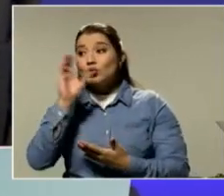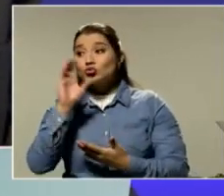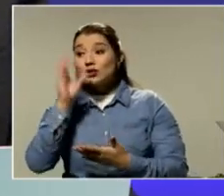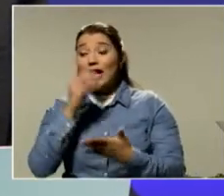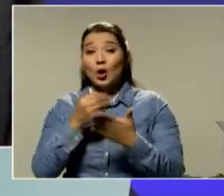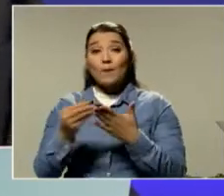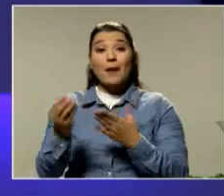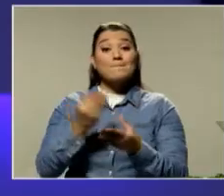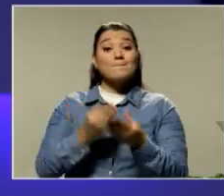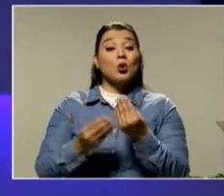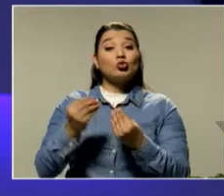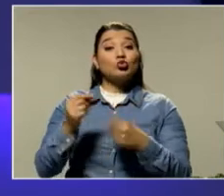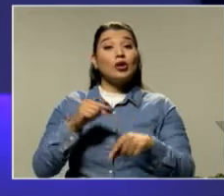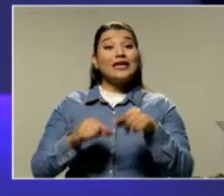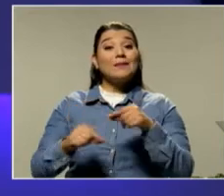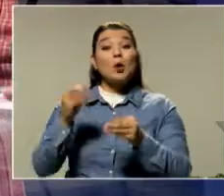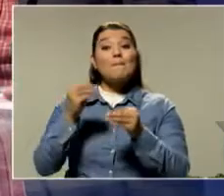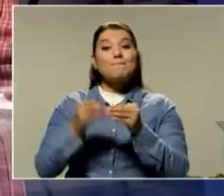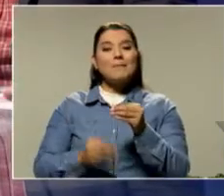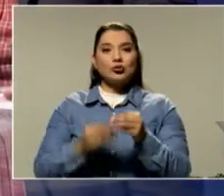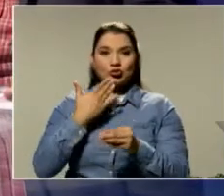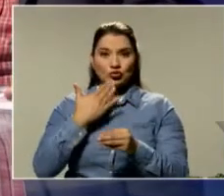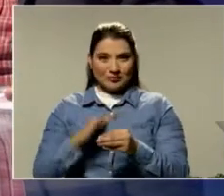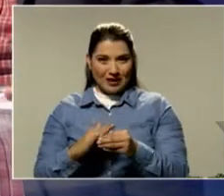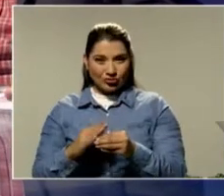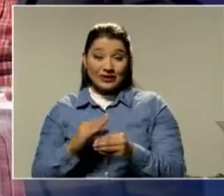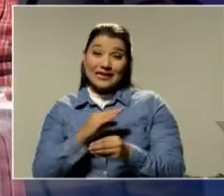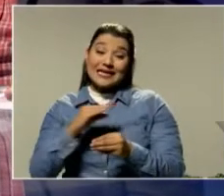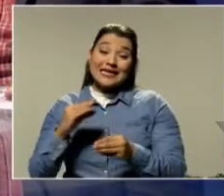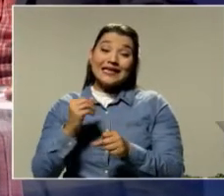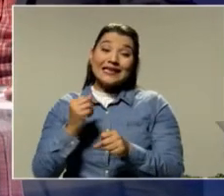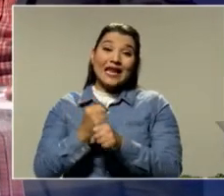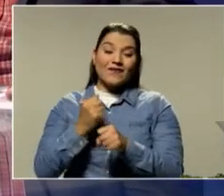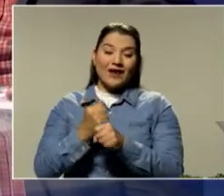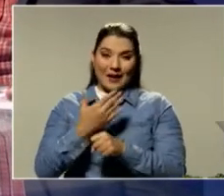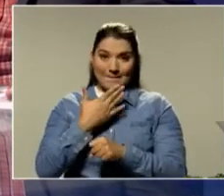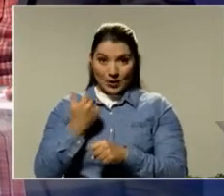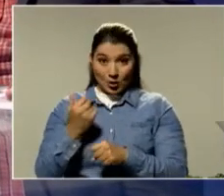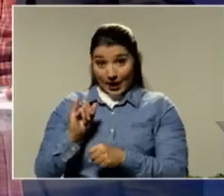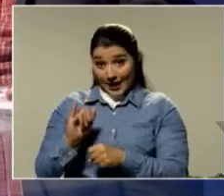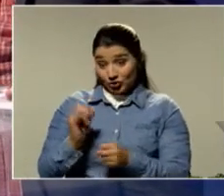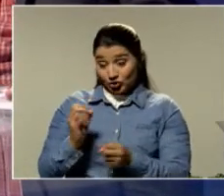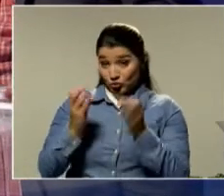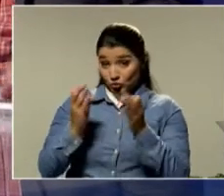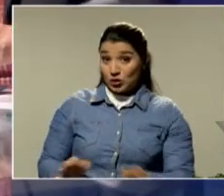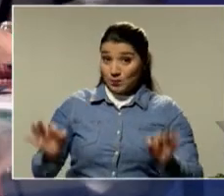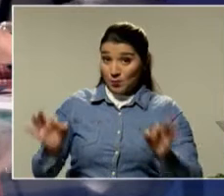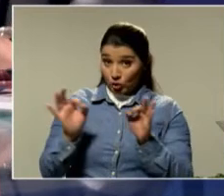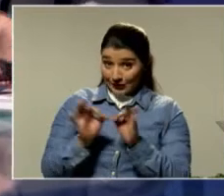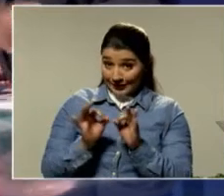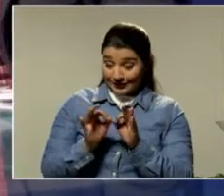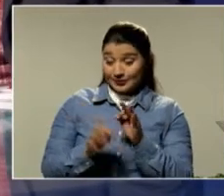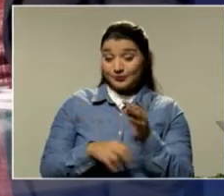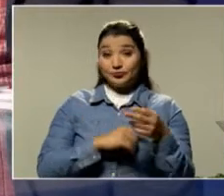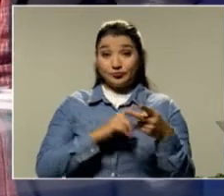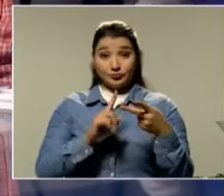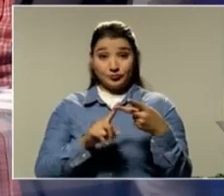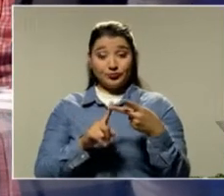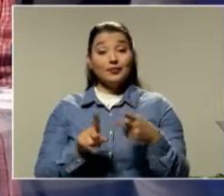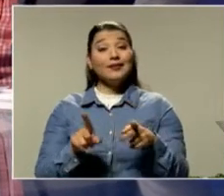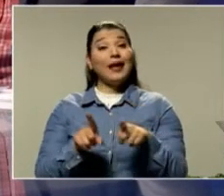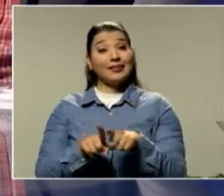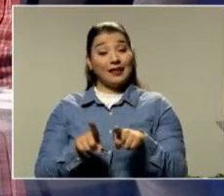menos dañinos y más eficaces. Ok, eso es una consideración importante. Otra consideración importante es